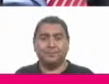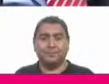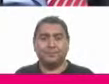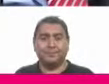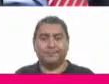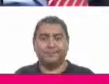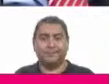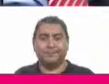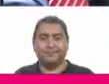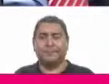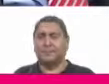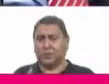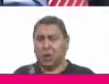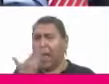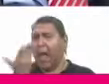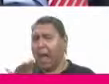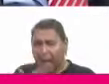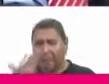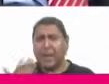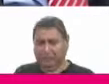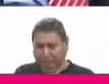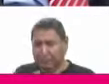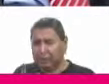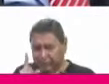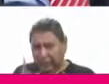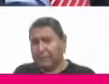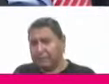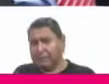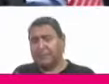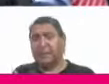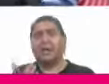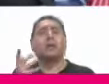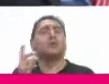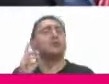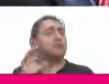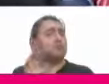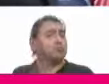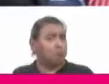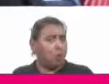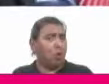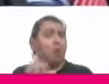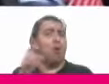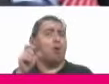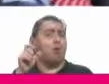También puedo hablar en relación al artículo sexto,